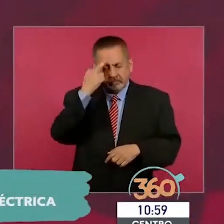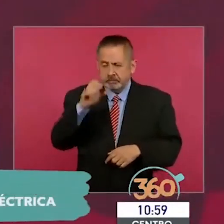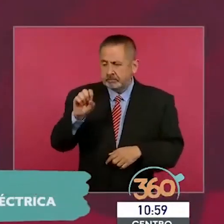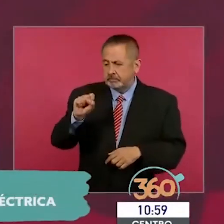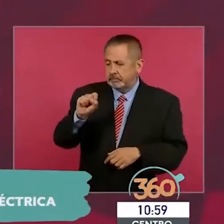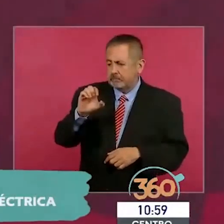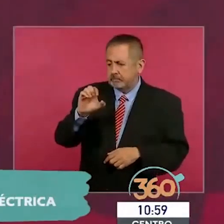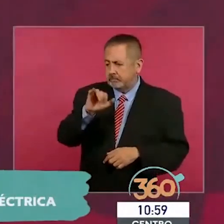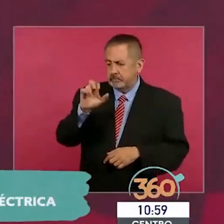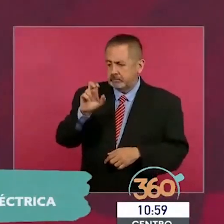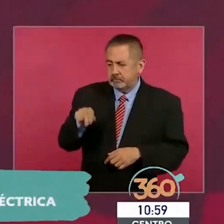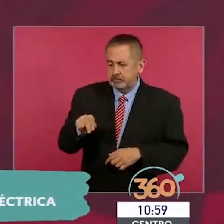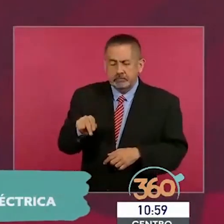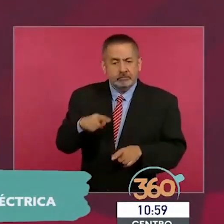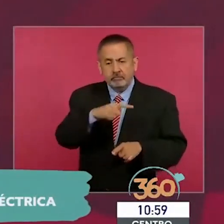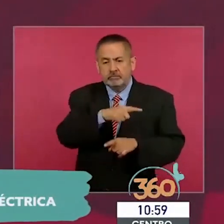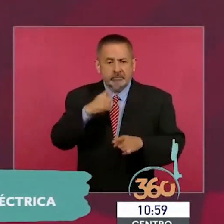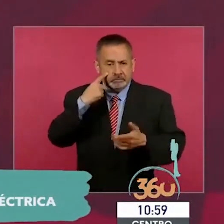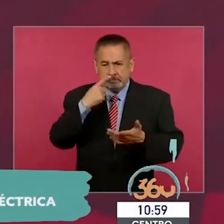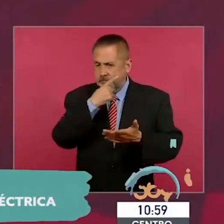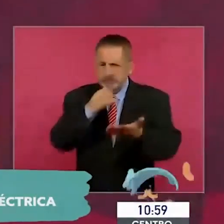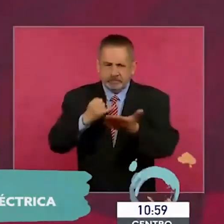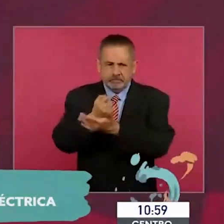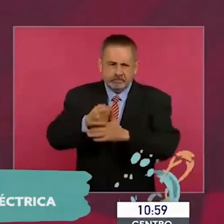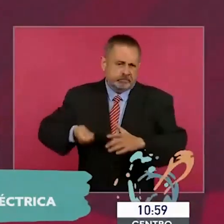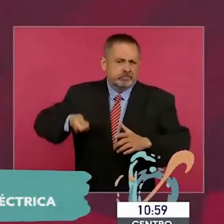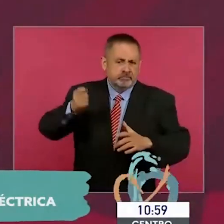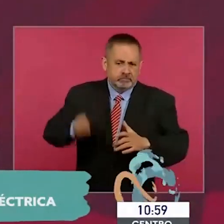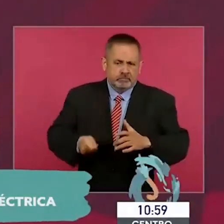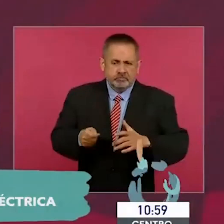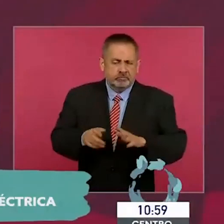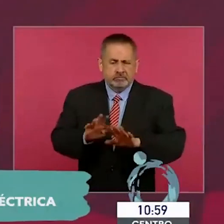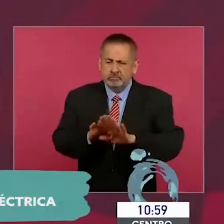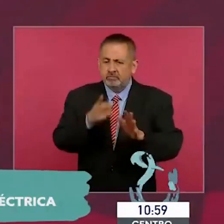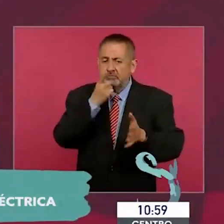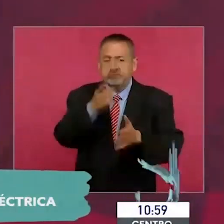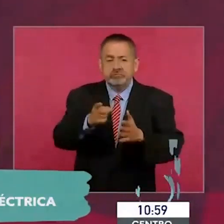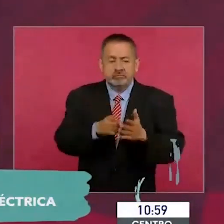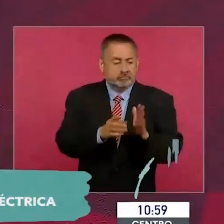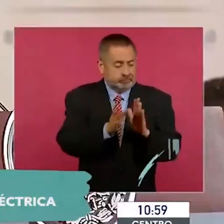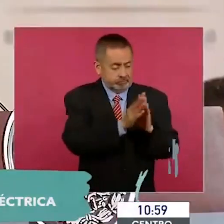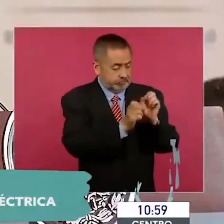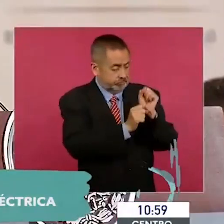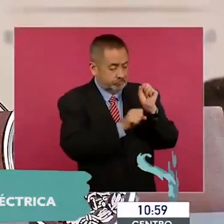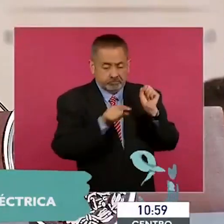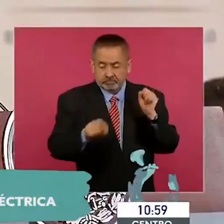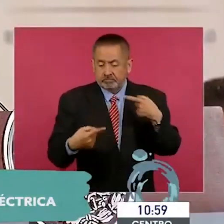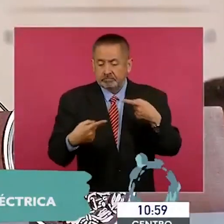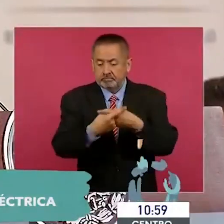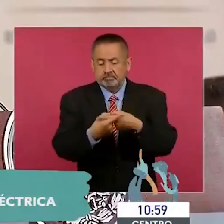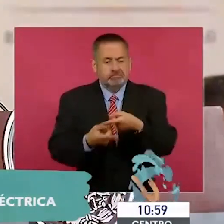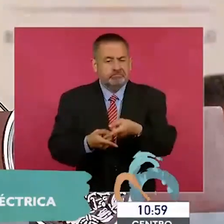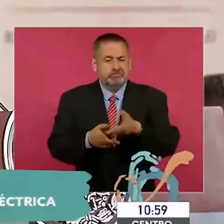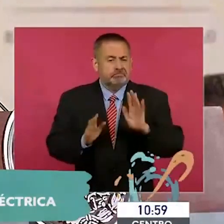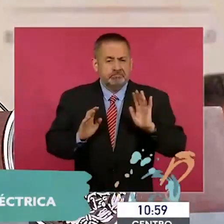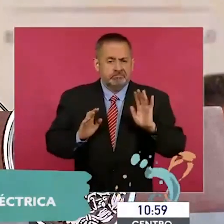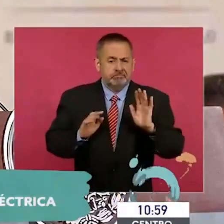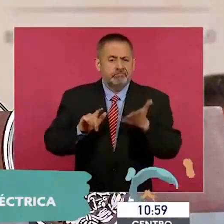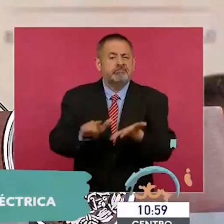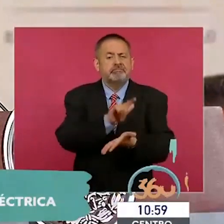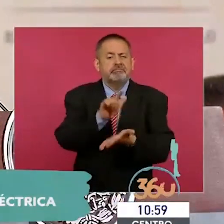Corte resolvió sobre la inconstitucionalidad de la